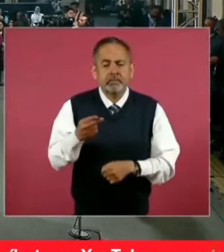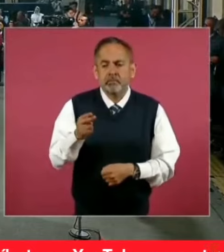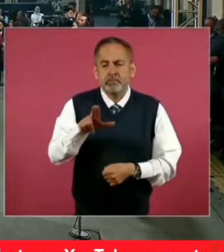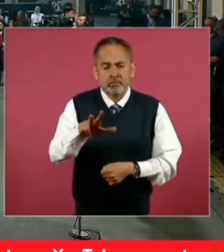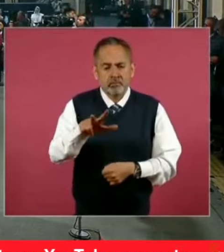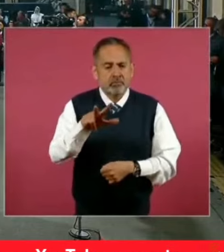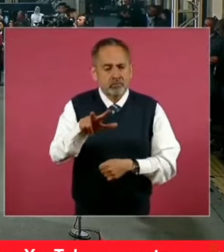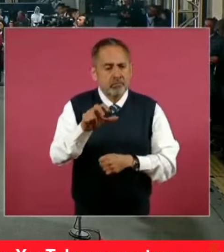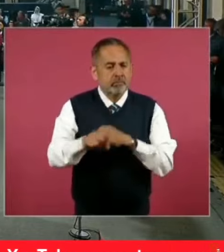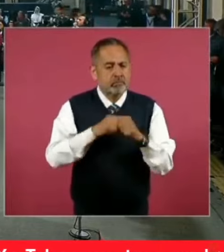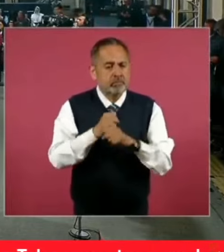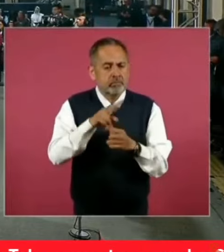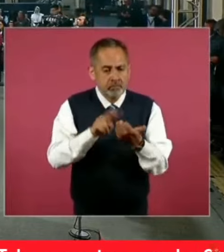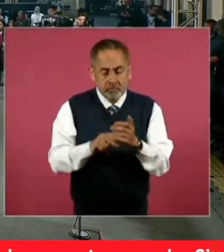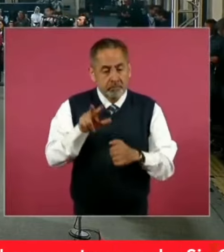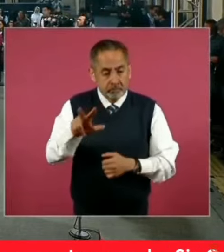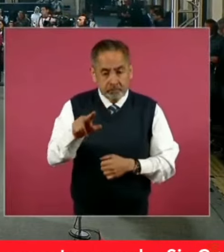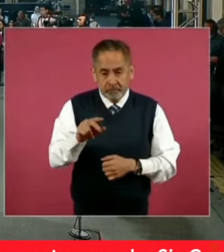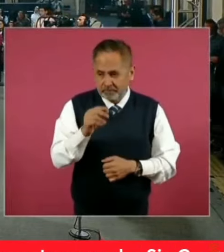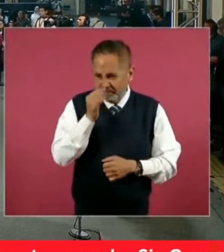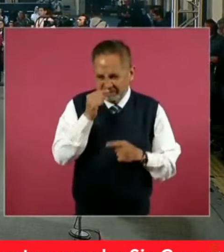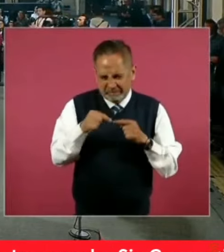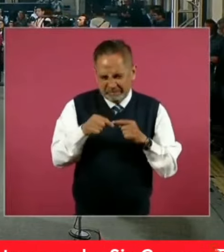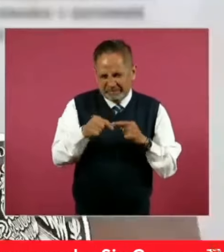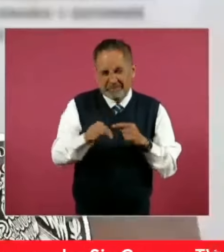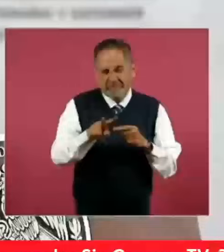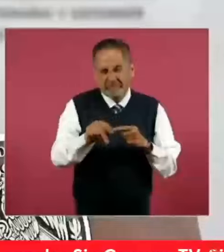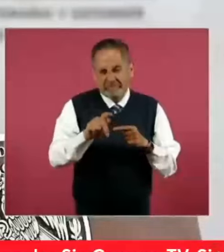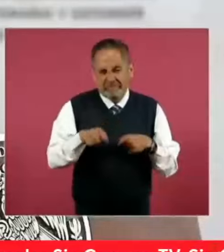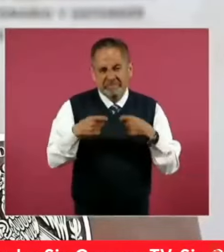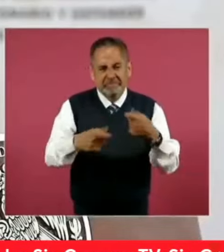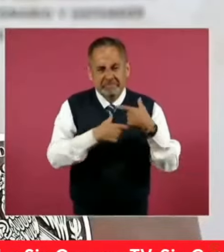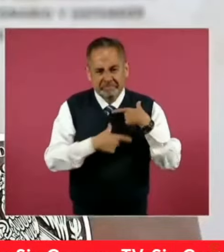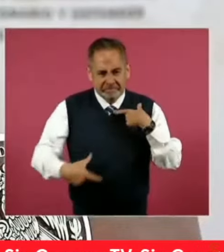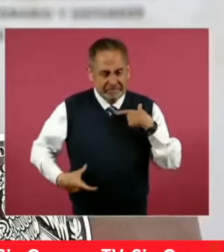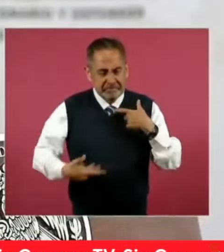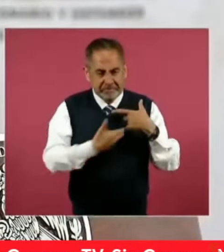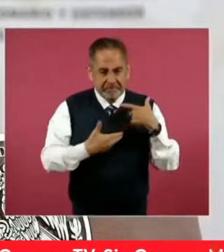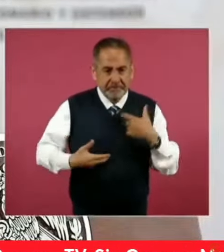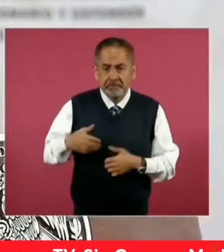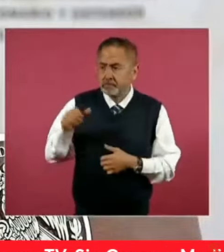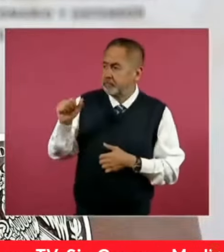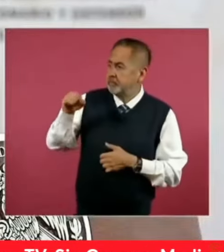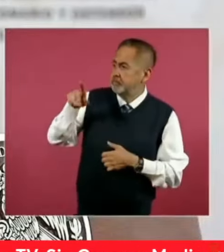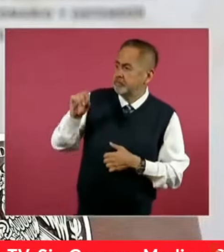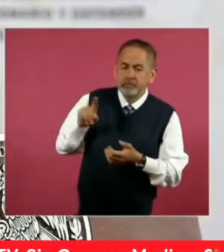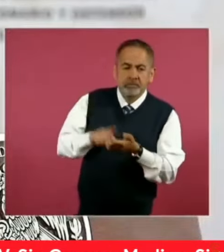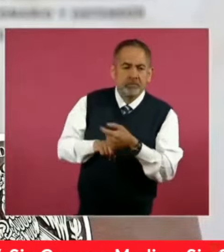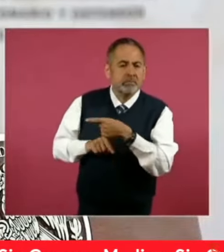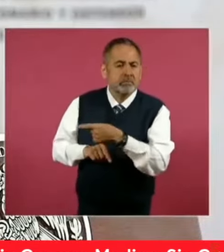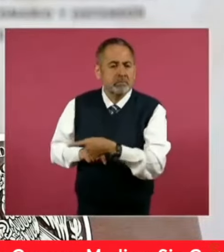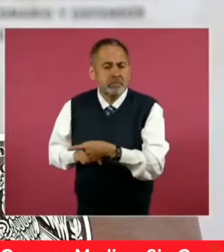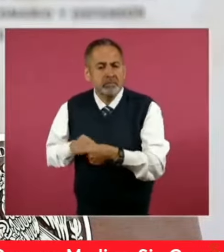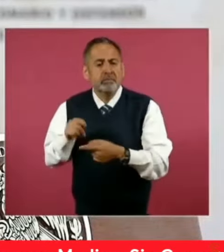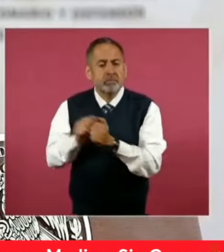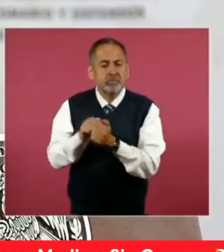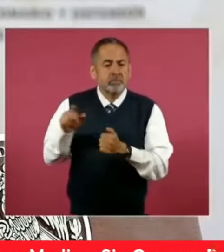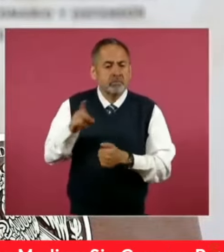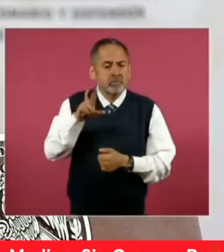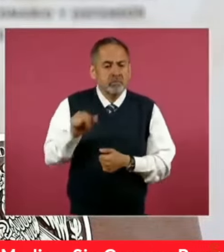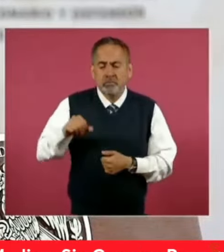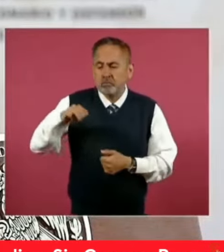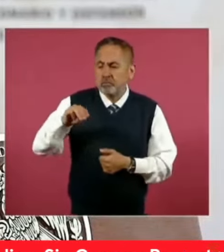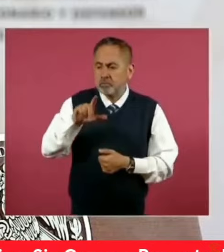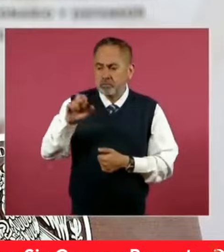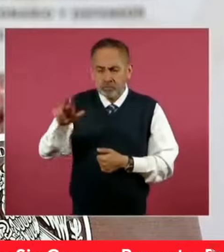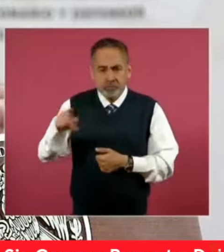noviembre de 2018, a unos días de tomar posesión de la presidencia, Andrés Manuel López Obrador y la doctora Beatriz Gutiérrez